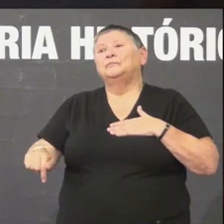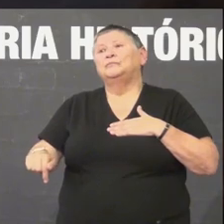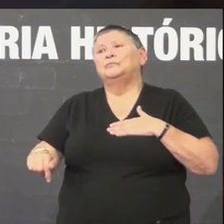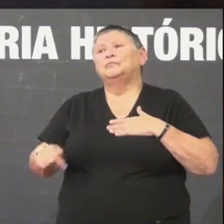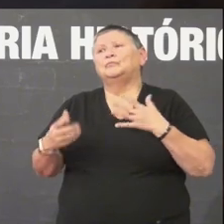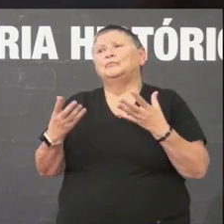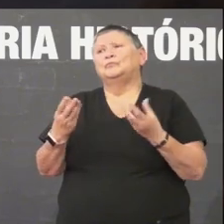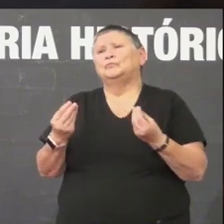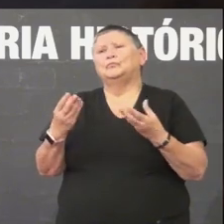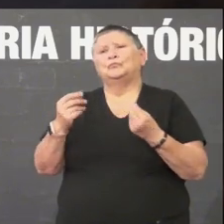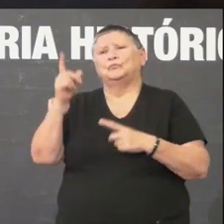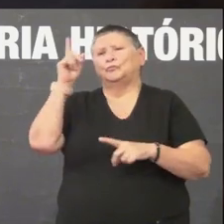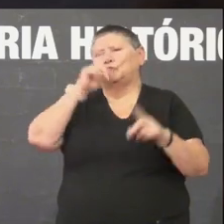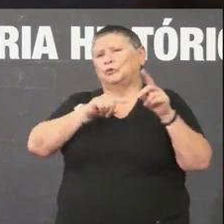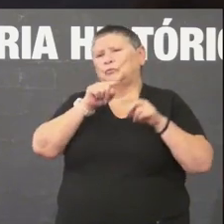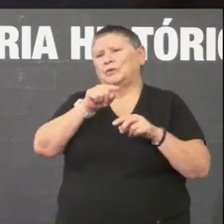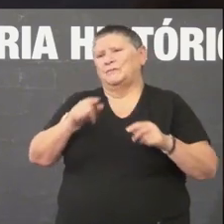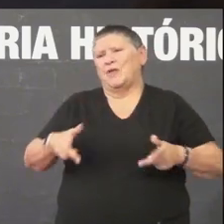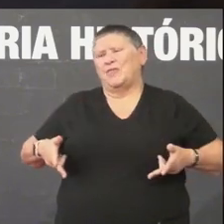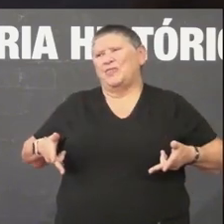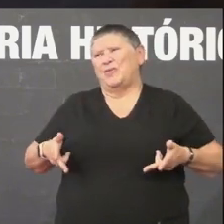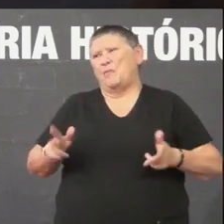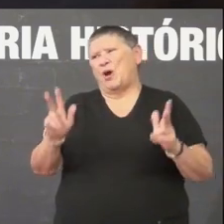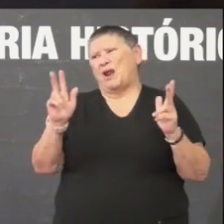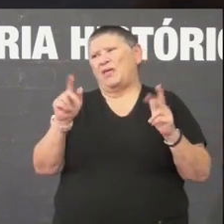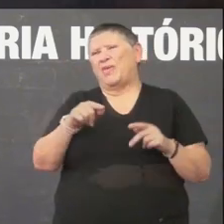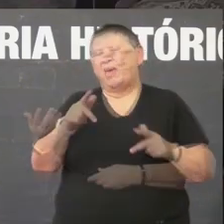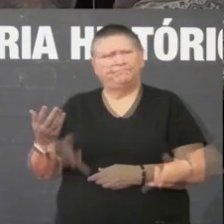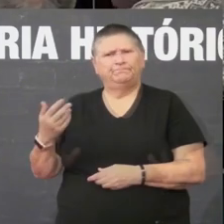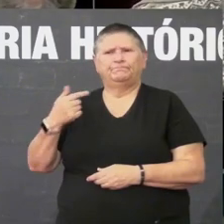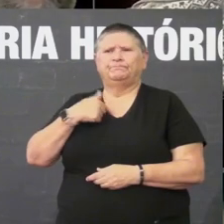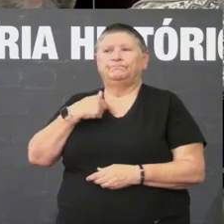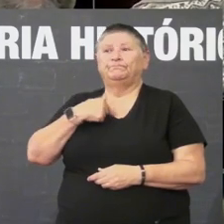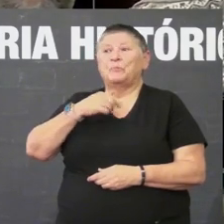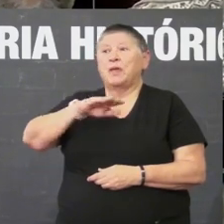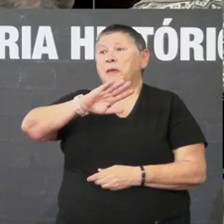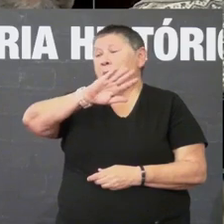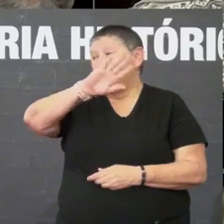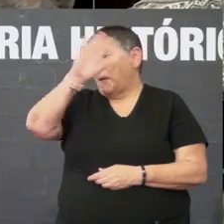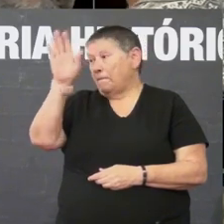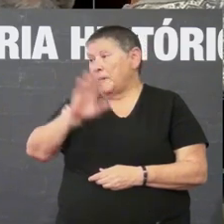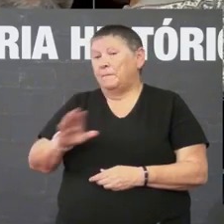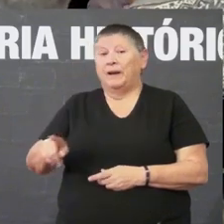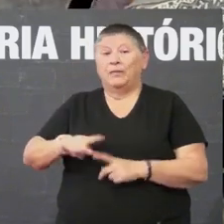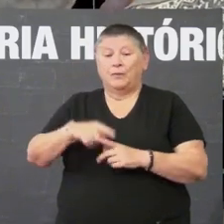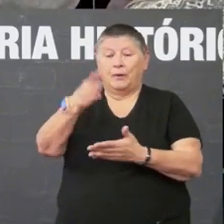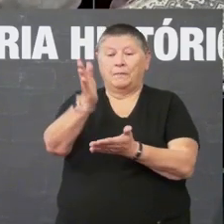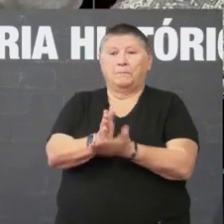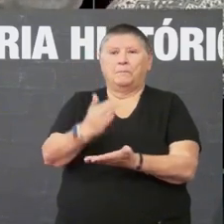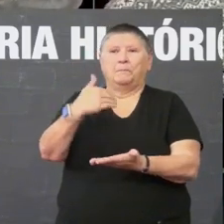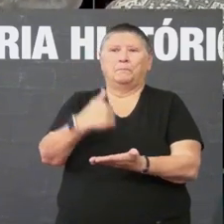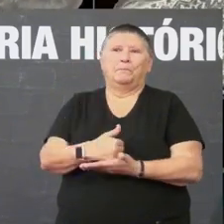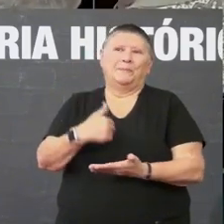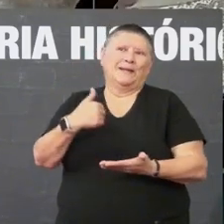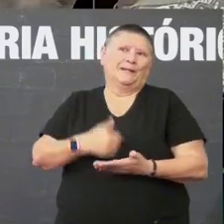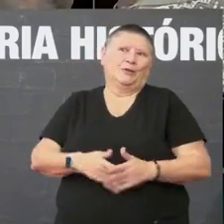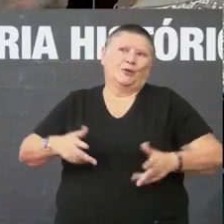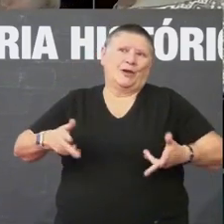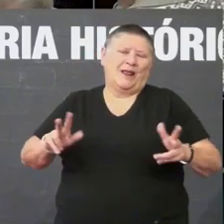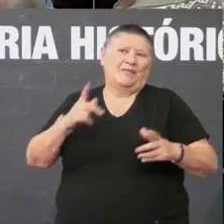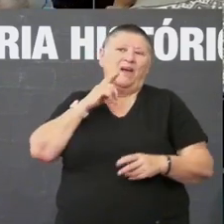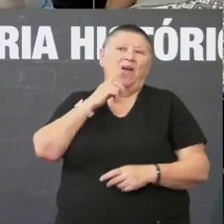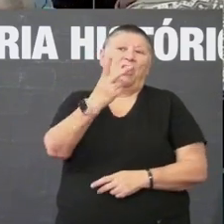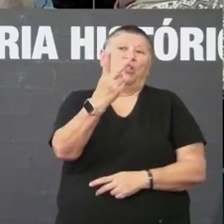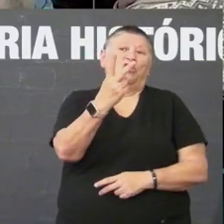moitos problemas esta democracia para ser unha democracia real. Parece que é unha partitocracia. O sea, hai dous partidos,